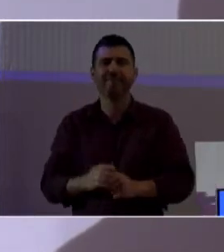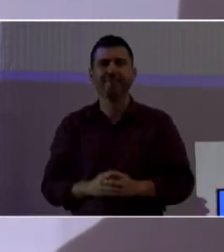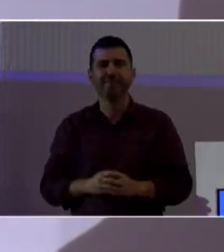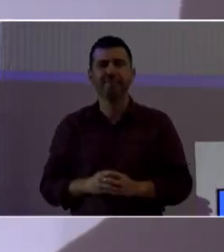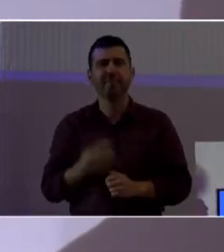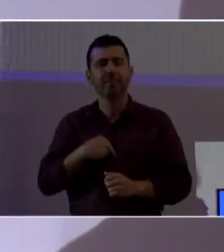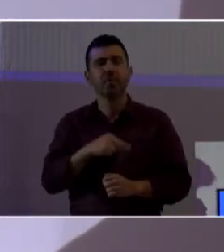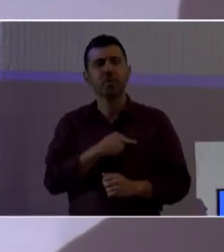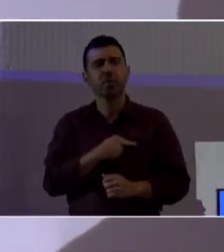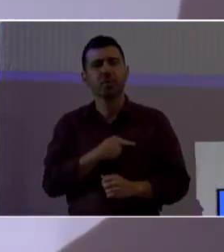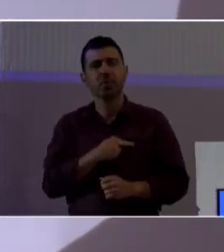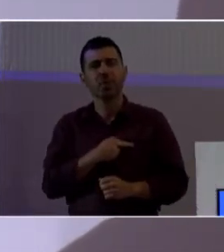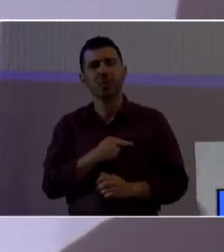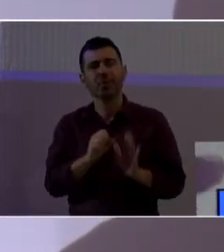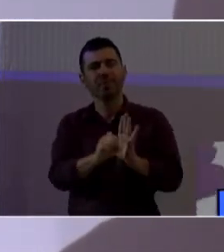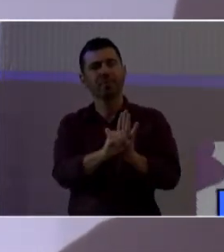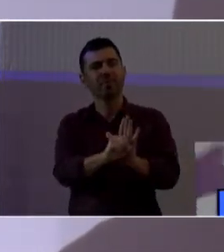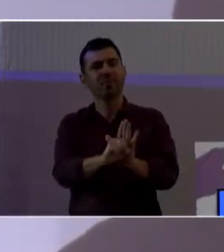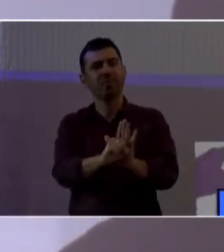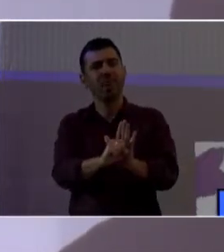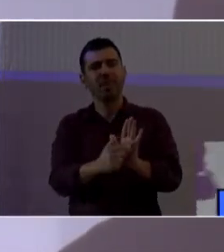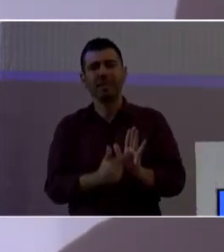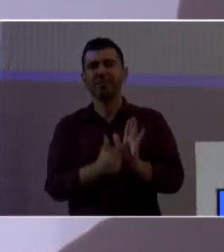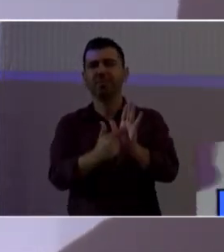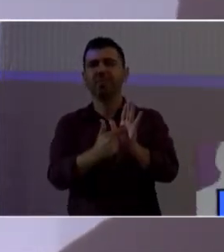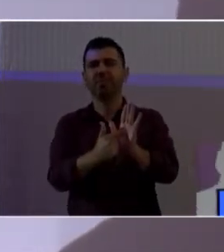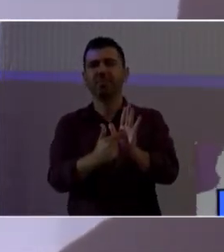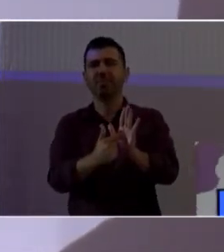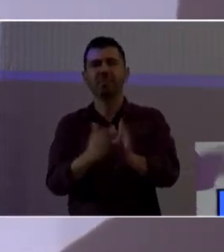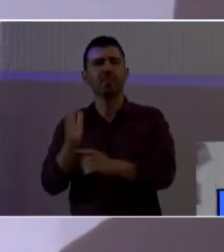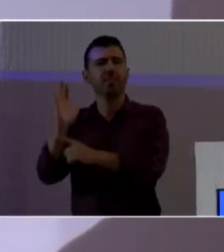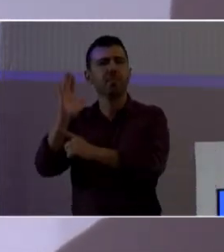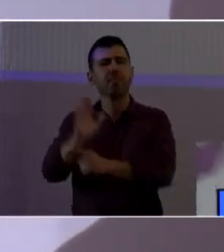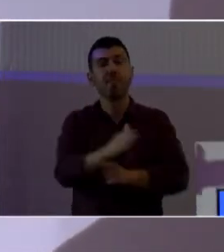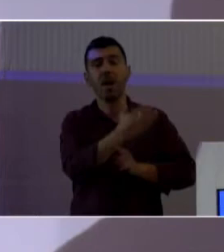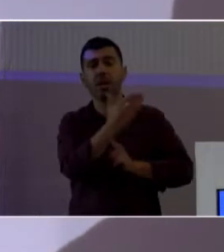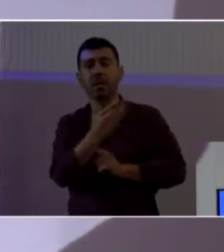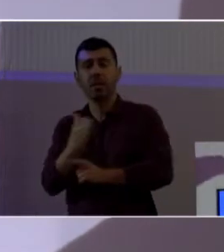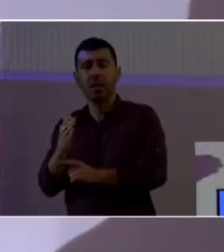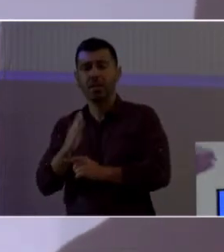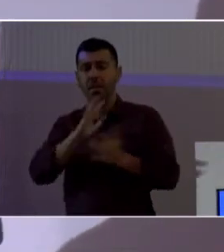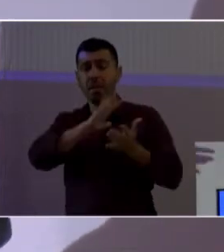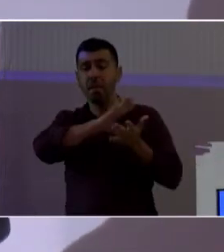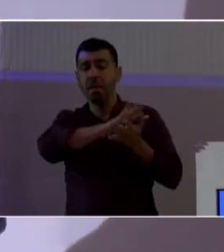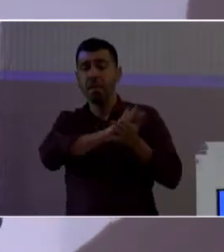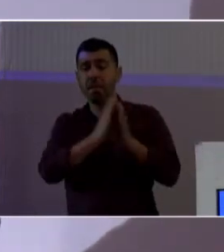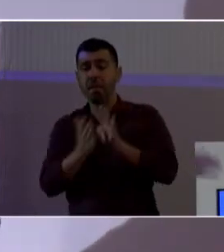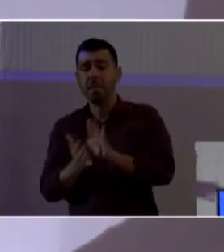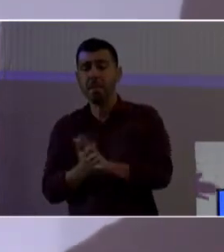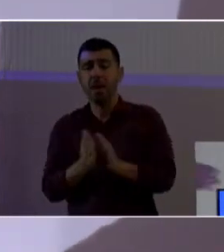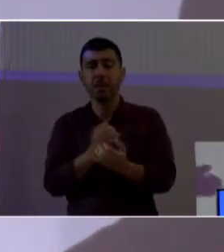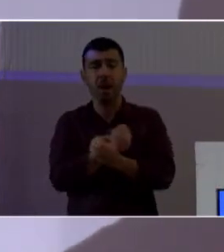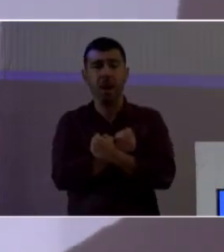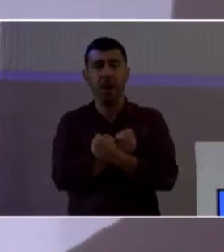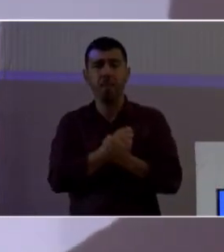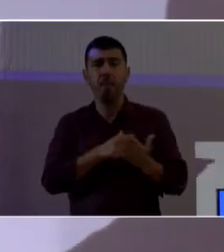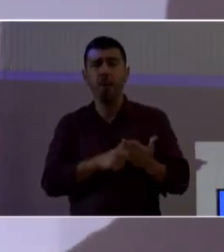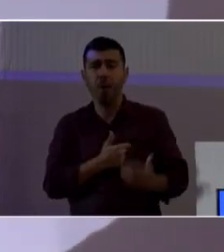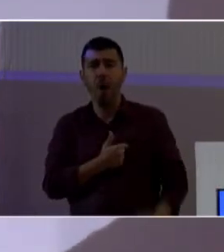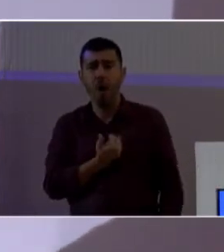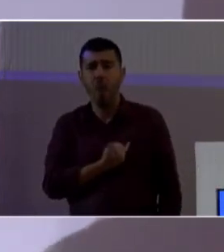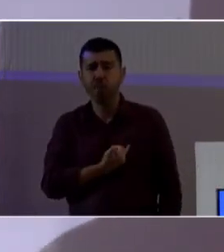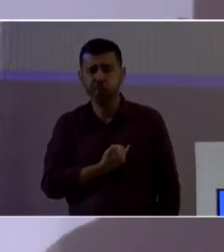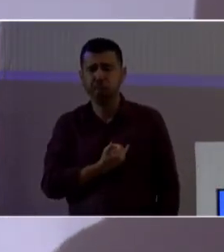Nosotros estamos llevando una bandera de paz y amor por todo el territorio nacional. Gracias a esa gran oportunidad que, como lo digo, es el